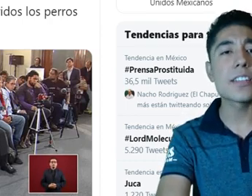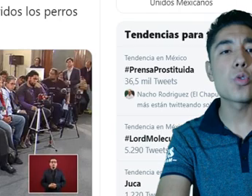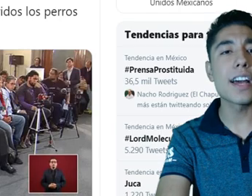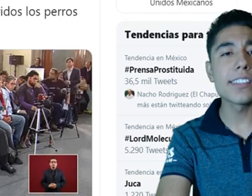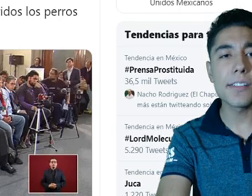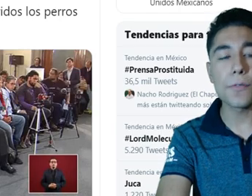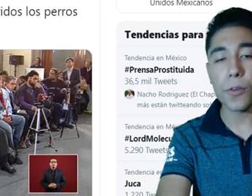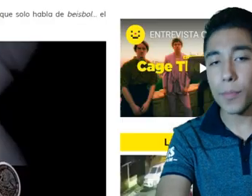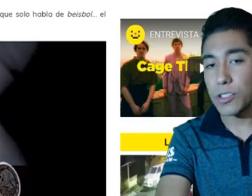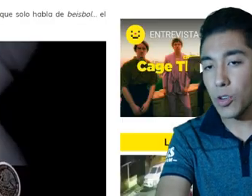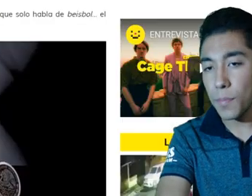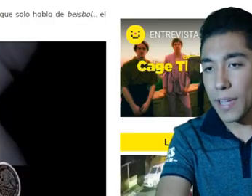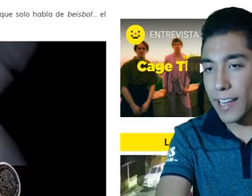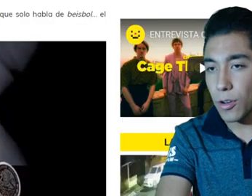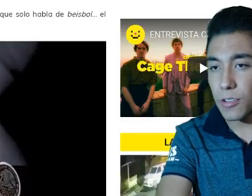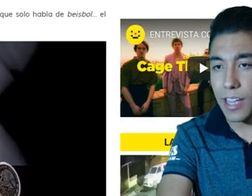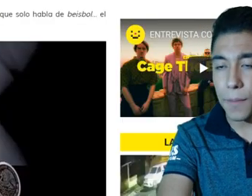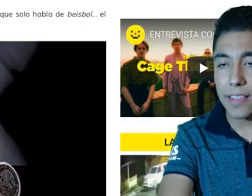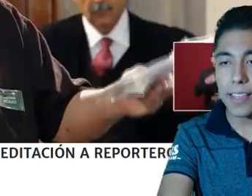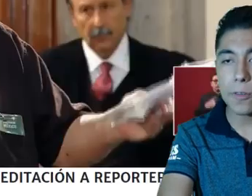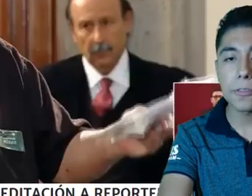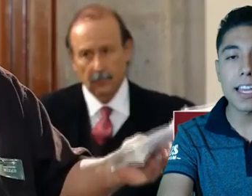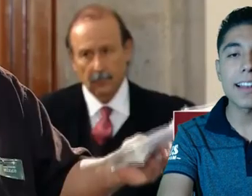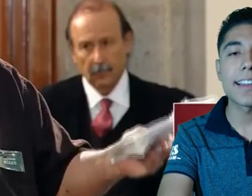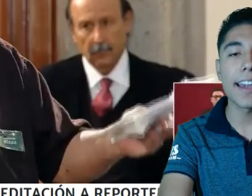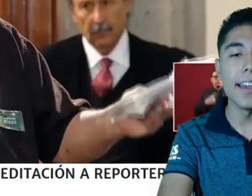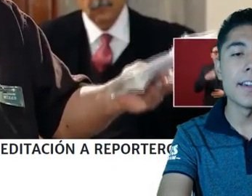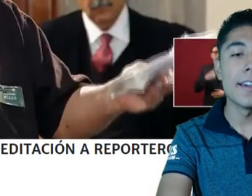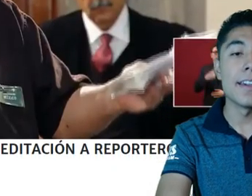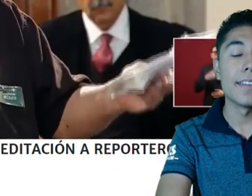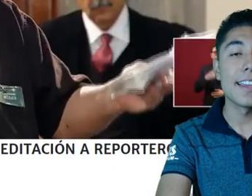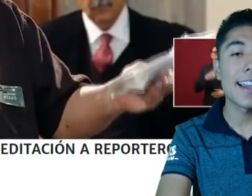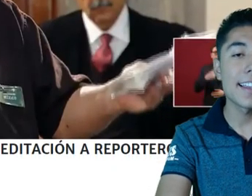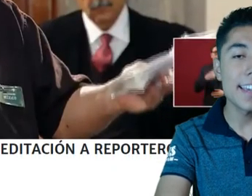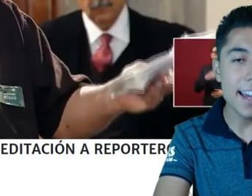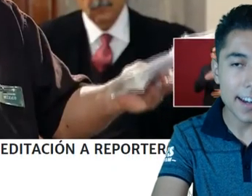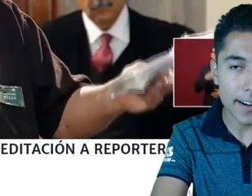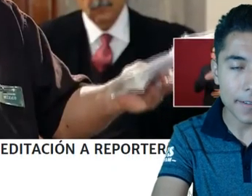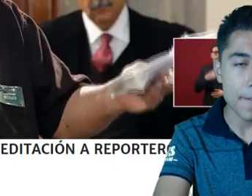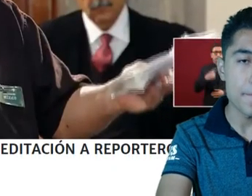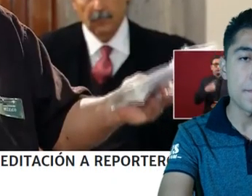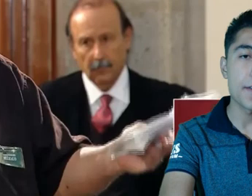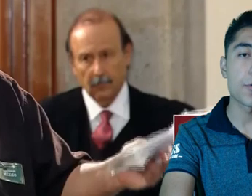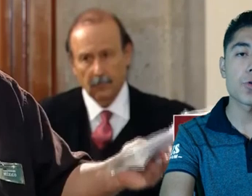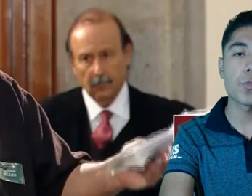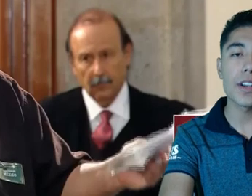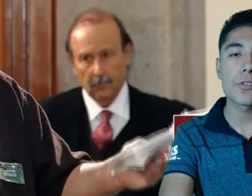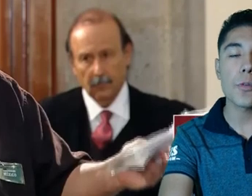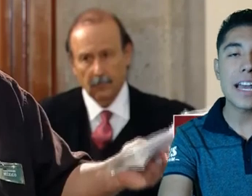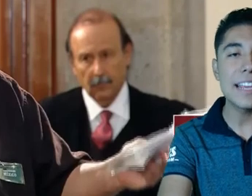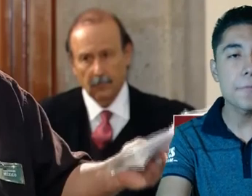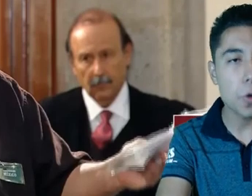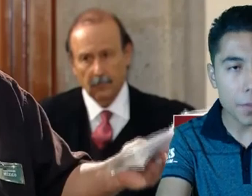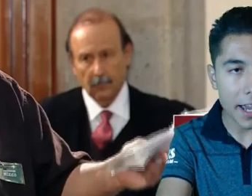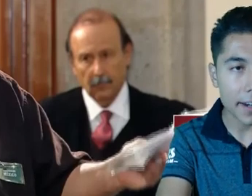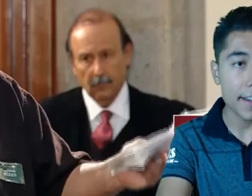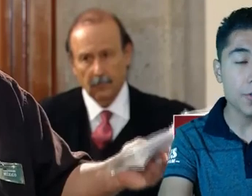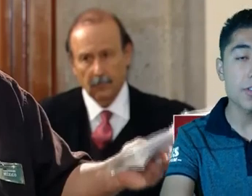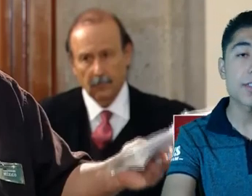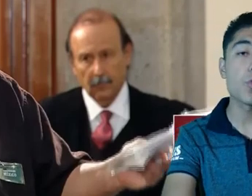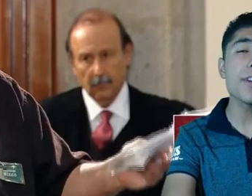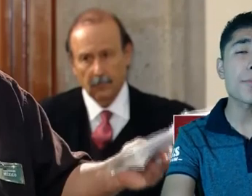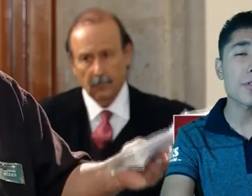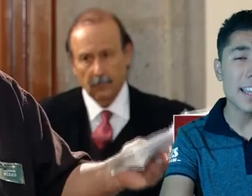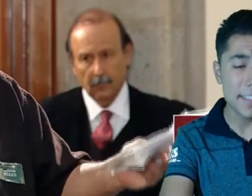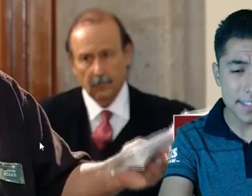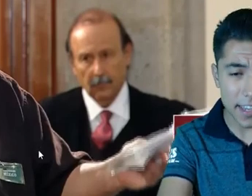empezaba a circular esta información peligrosamente con tal de que de engañar de, por supuesto, malinformar.